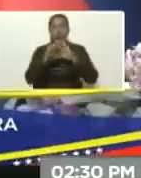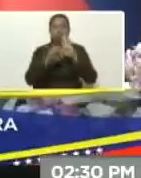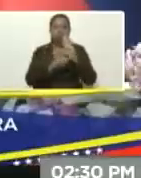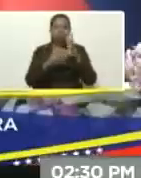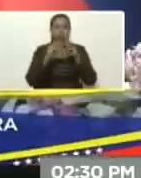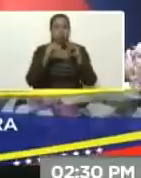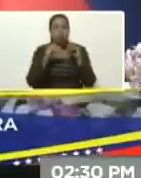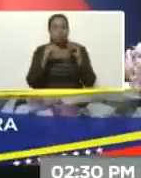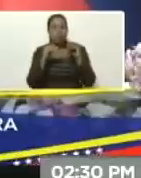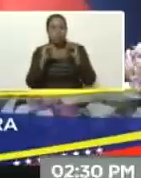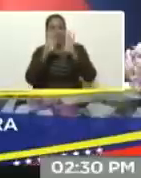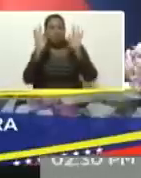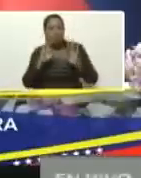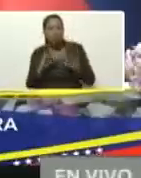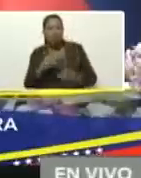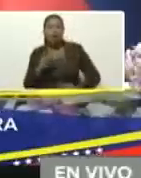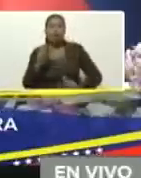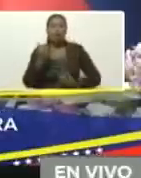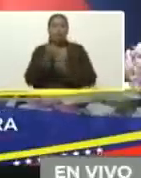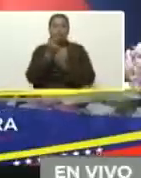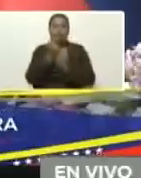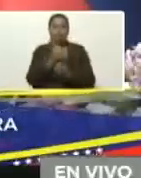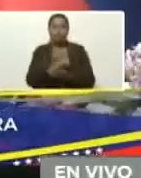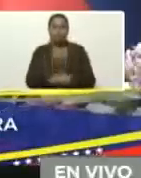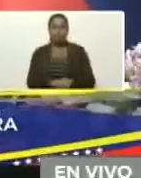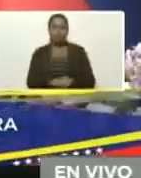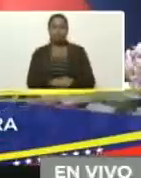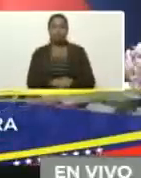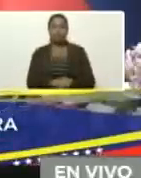el mapa de cooperación.